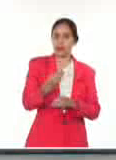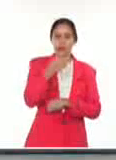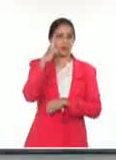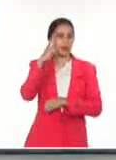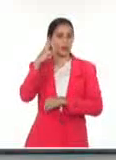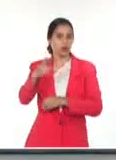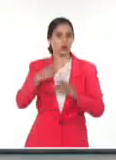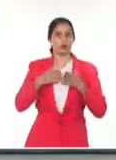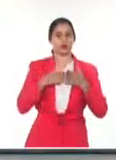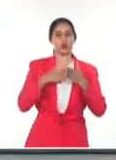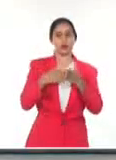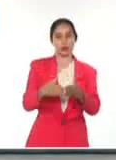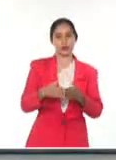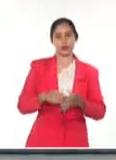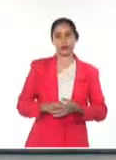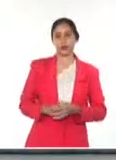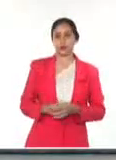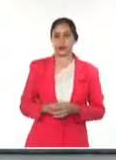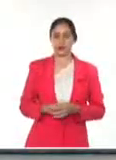perdurable.